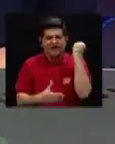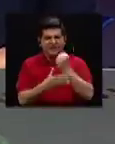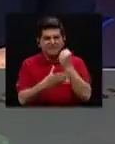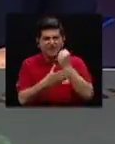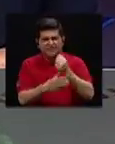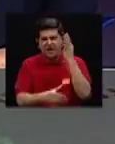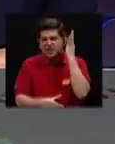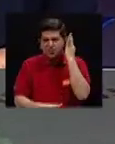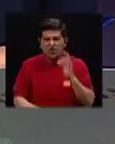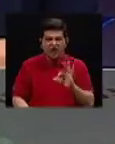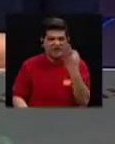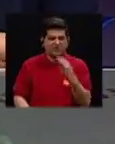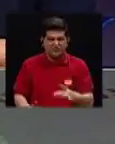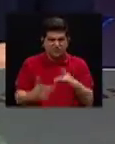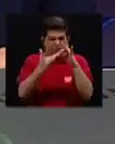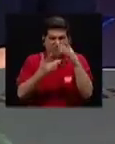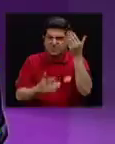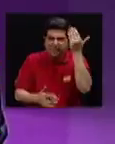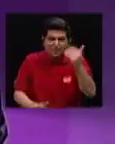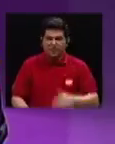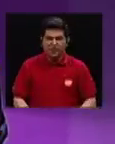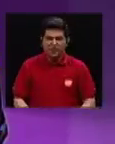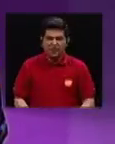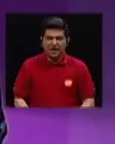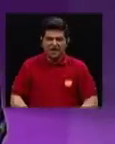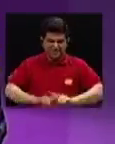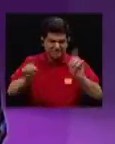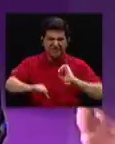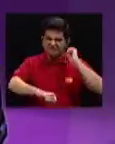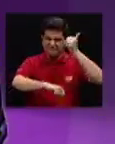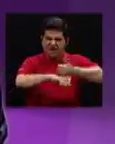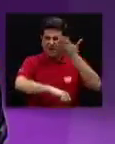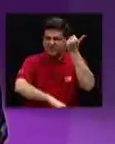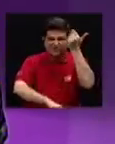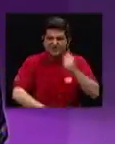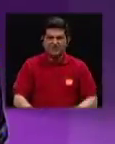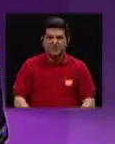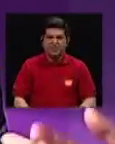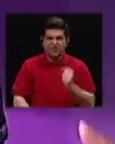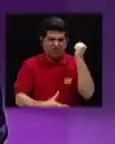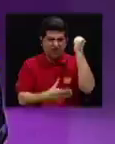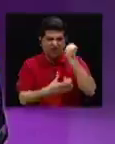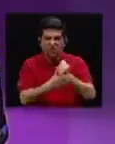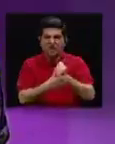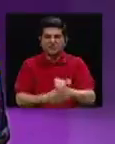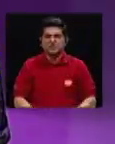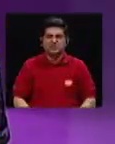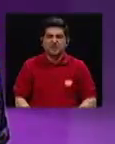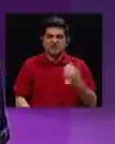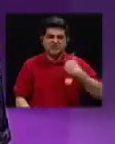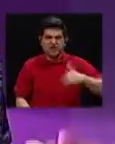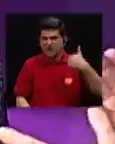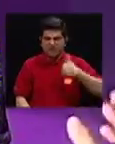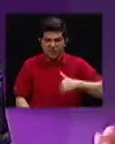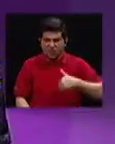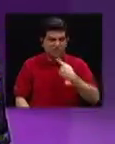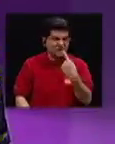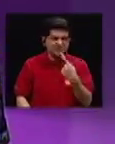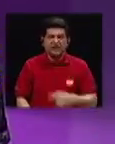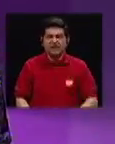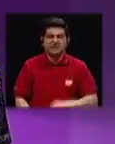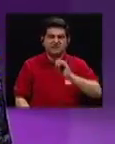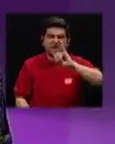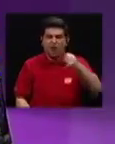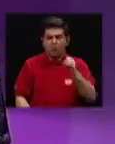formas particulares eh Por qué hay que hacer una diferencia eh con los homicidios de de los hombres como nos decía Julia Cuál es la